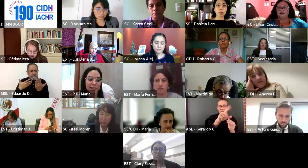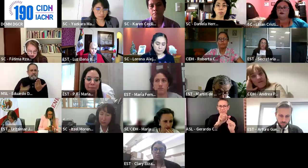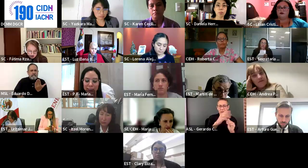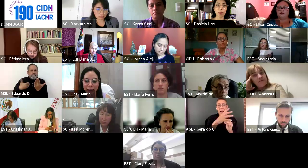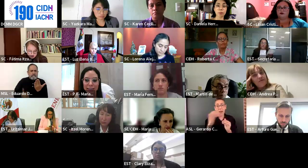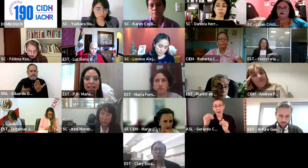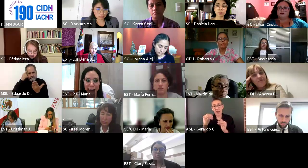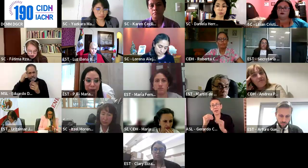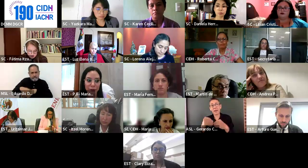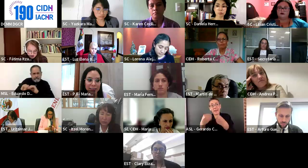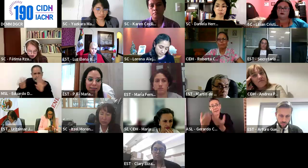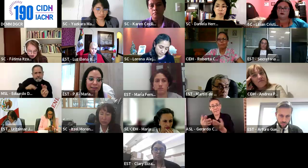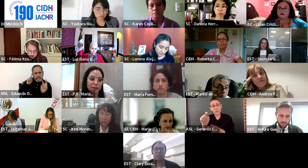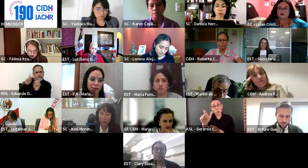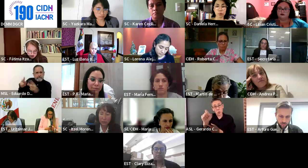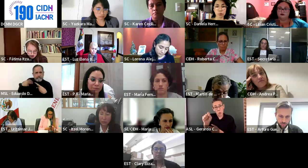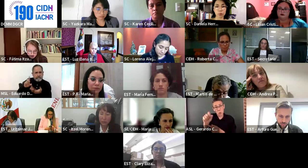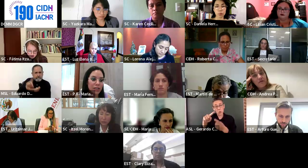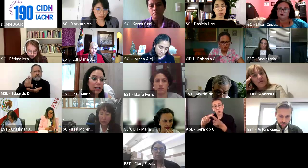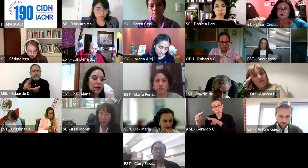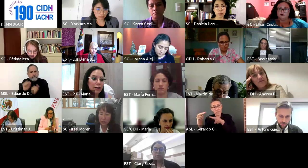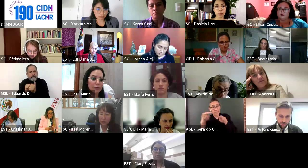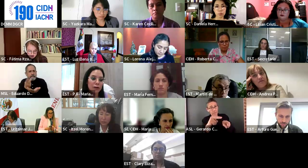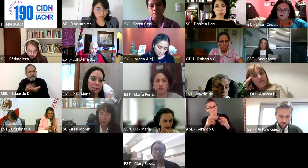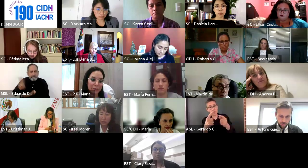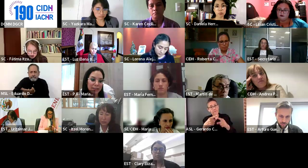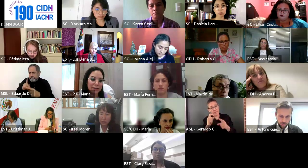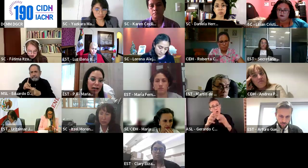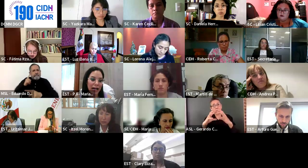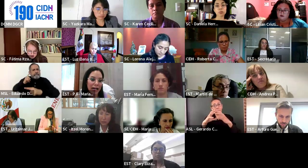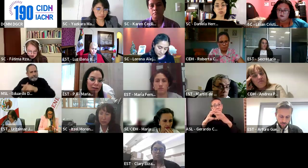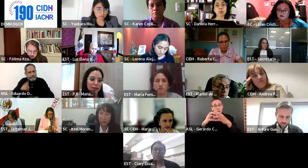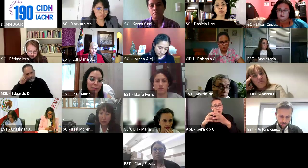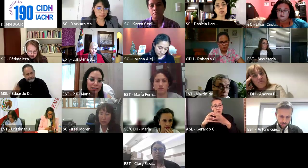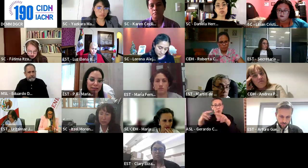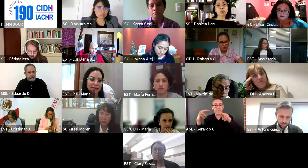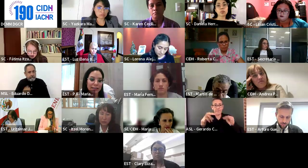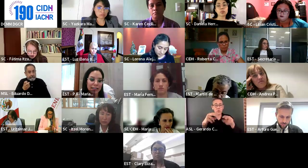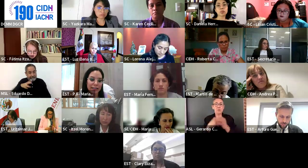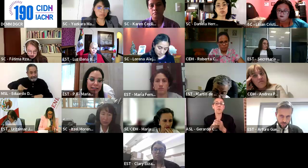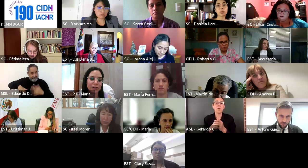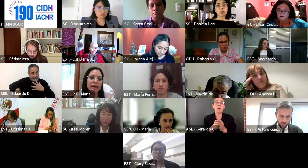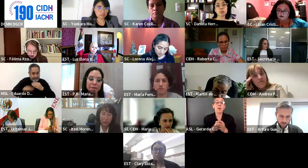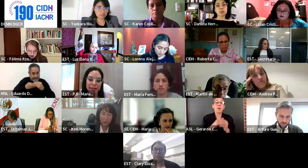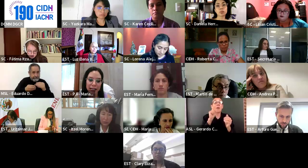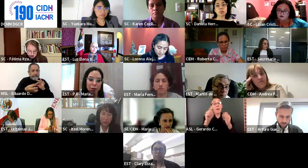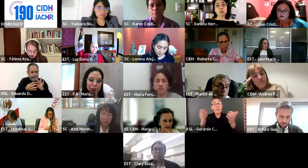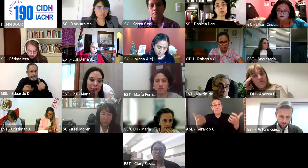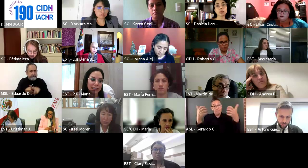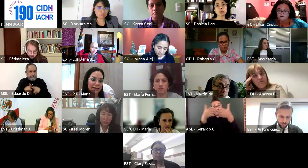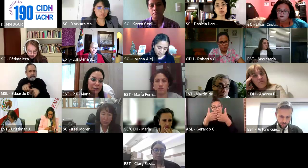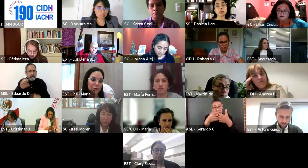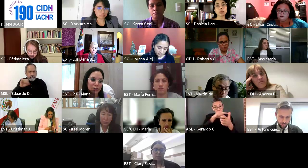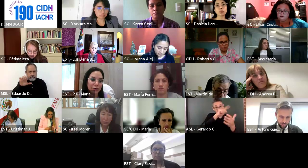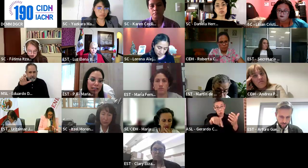de discapacidad y enfoque interseccional. Como complemento a los importantes criterios de la